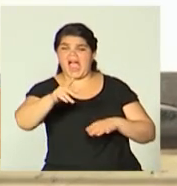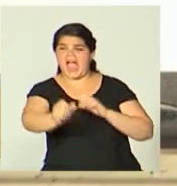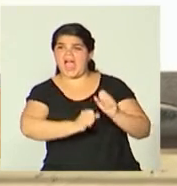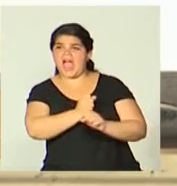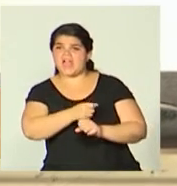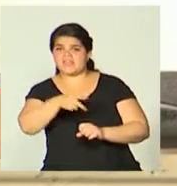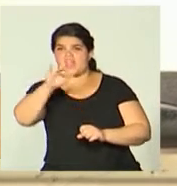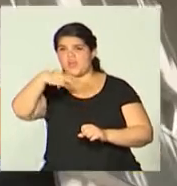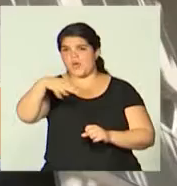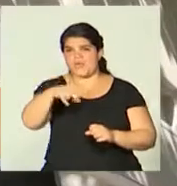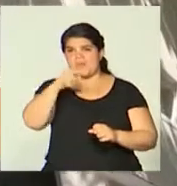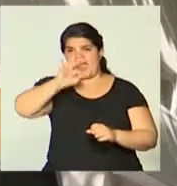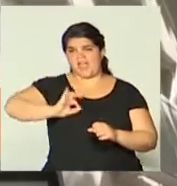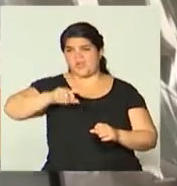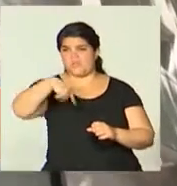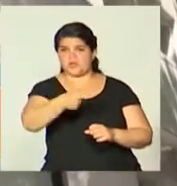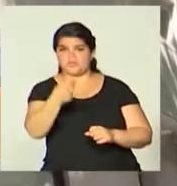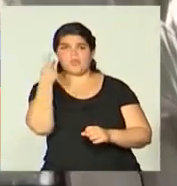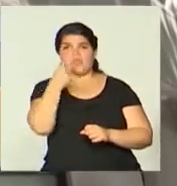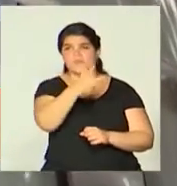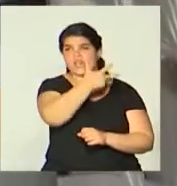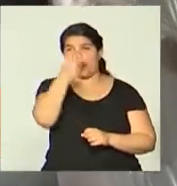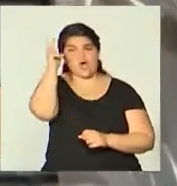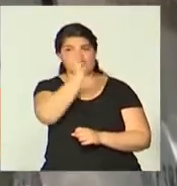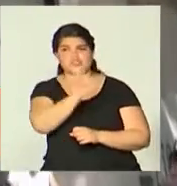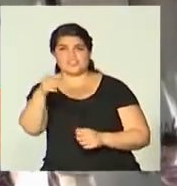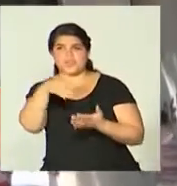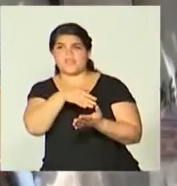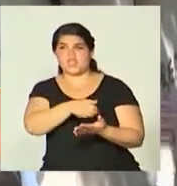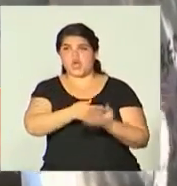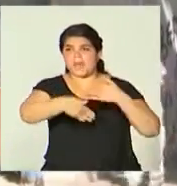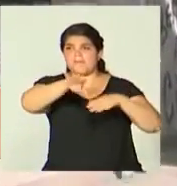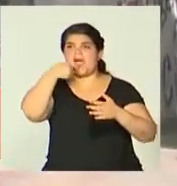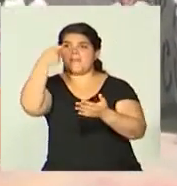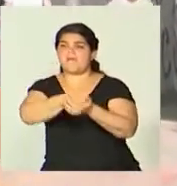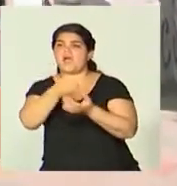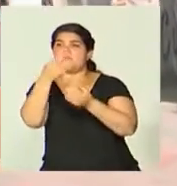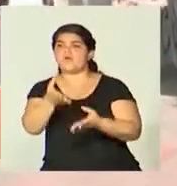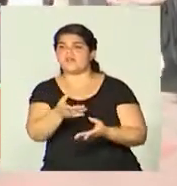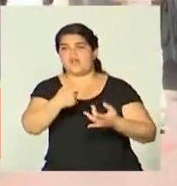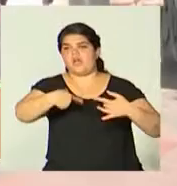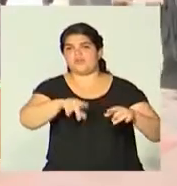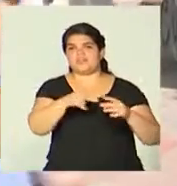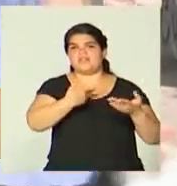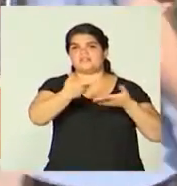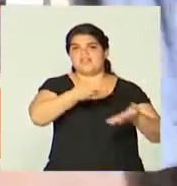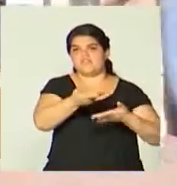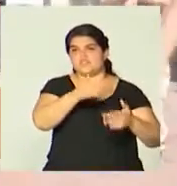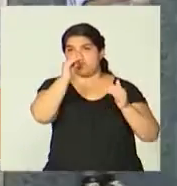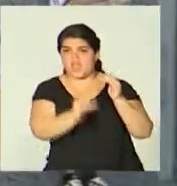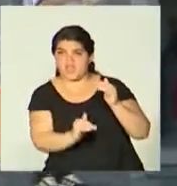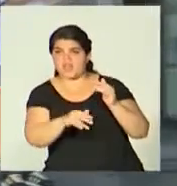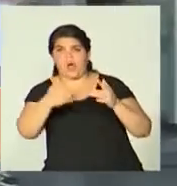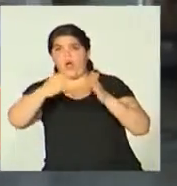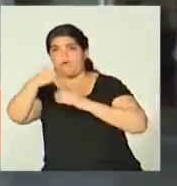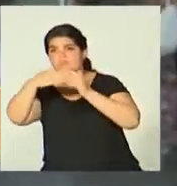pagar 2.800 millones de pesos más que no estaban previstos, y esos son menores servicios, menores obras, etcétera, etcétera,